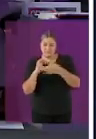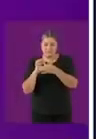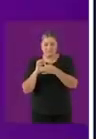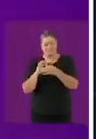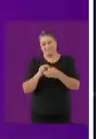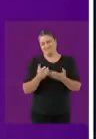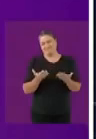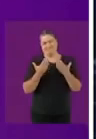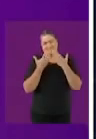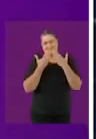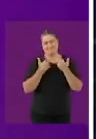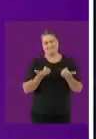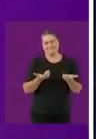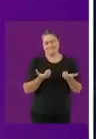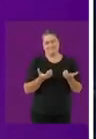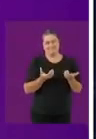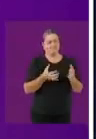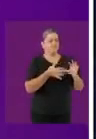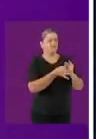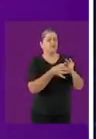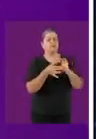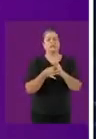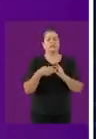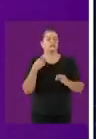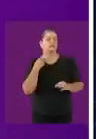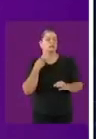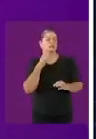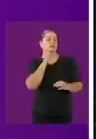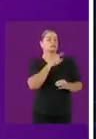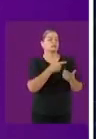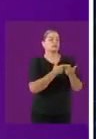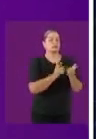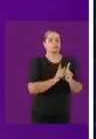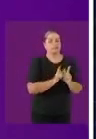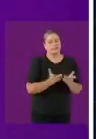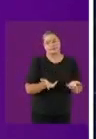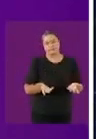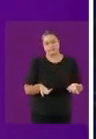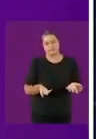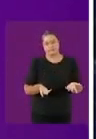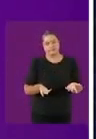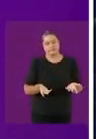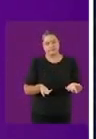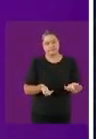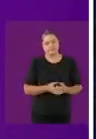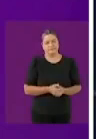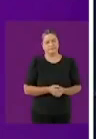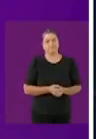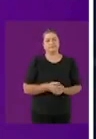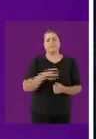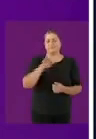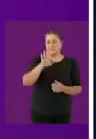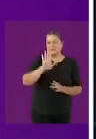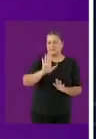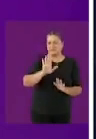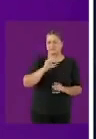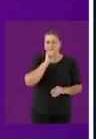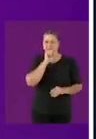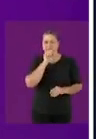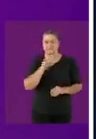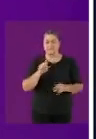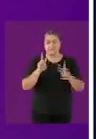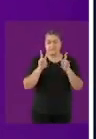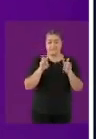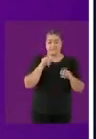momento se esconde la cartera López Obrador cuando se aproxima a Ricardo Anaya entonces son son chispazos